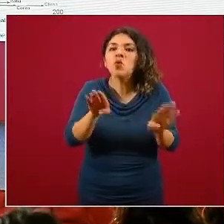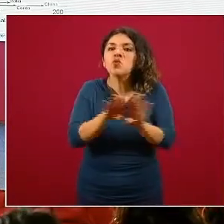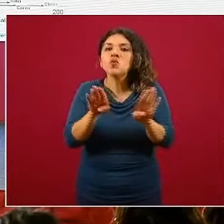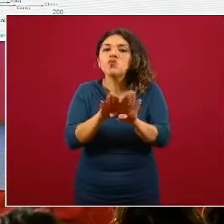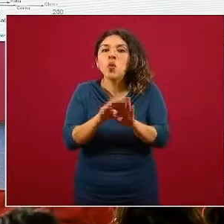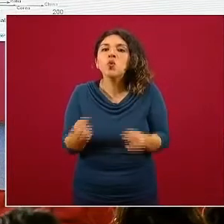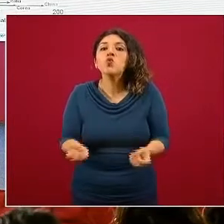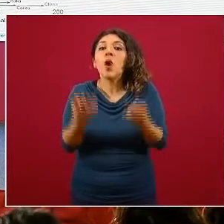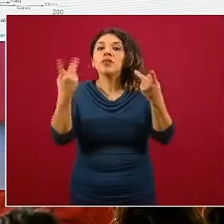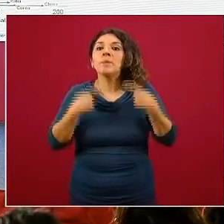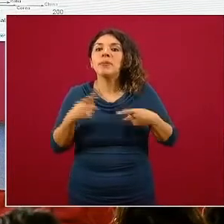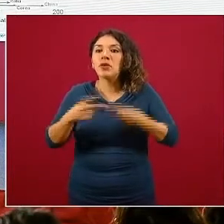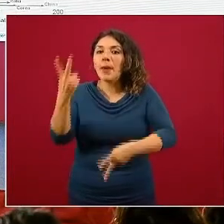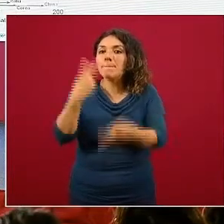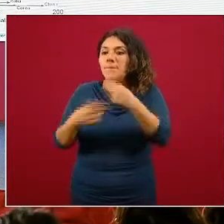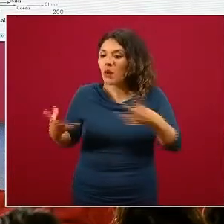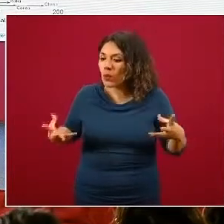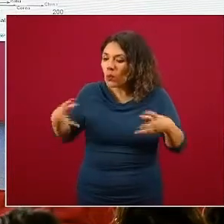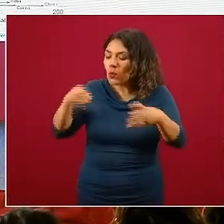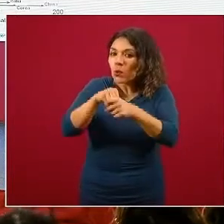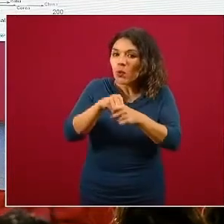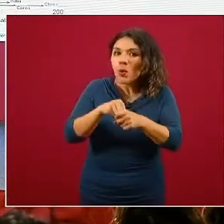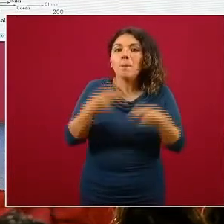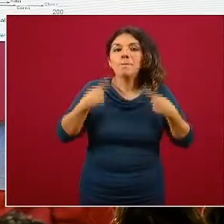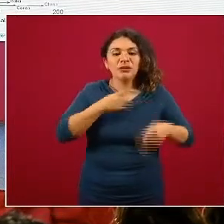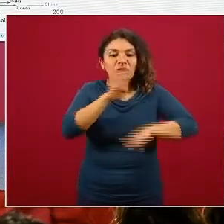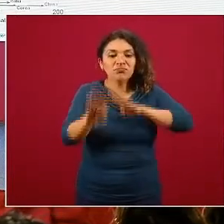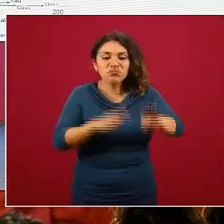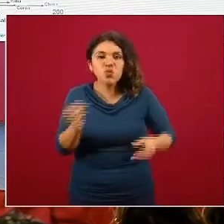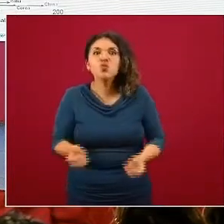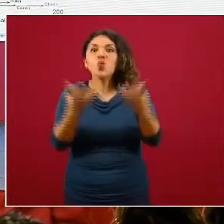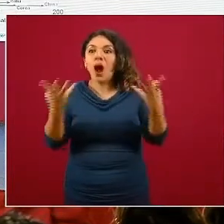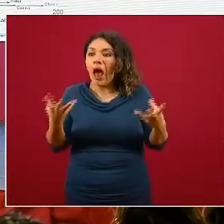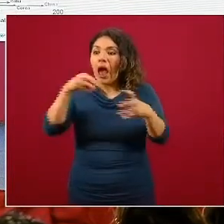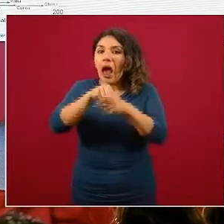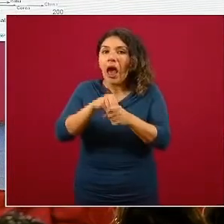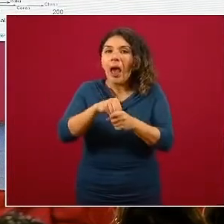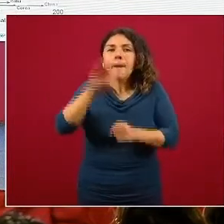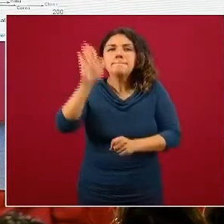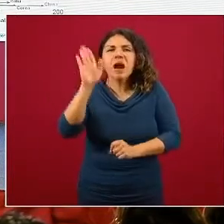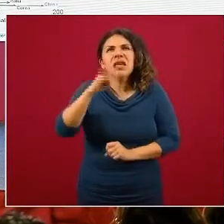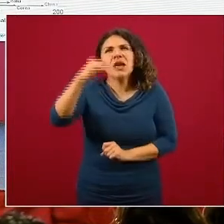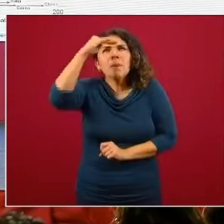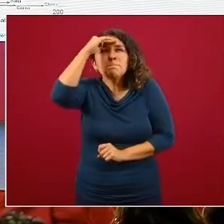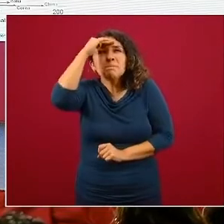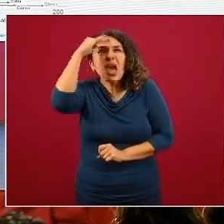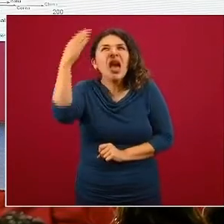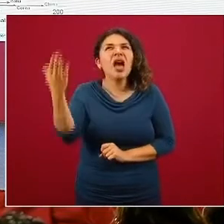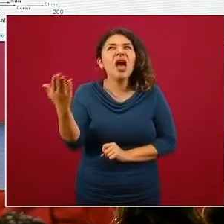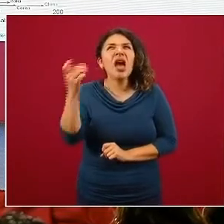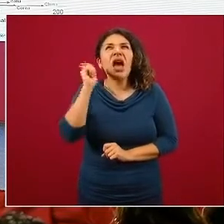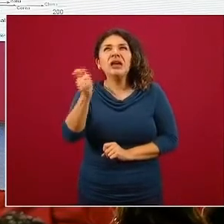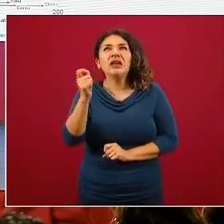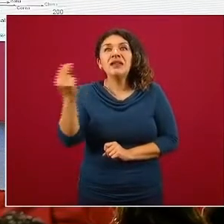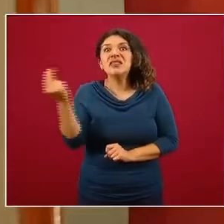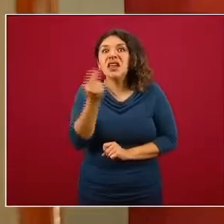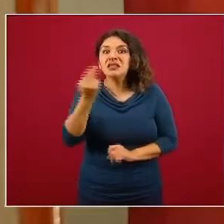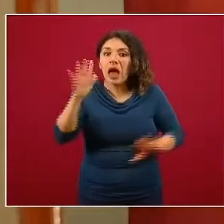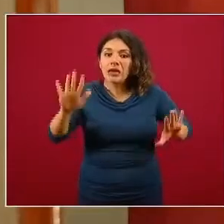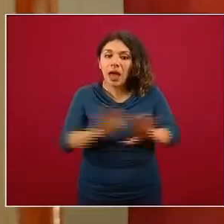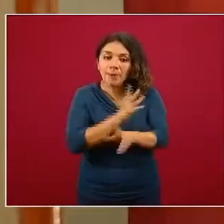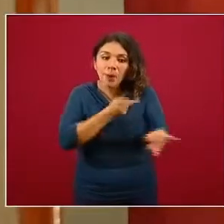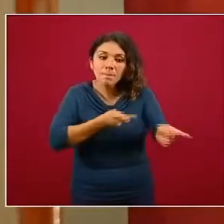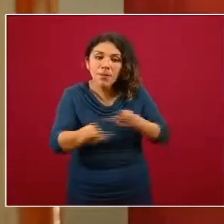que se ha alcanzado de casos acumulados, con el número de defunciones, como suponiendo que se necesita un cambio de